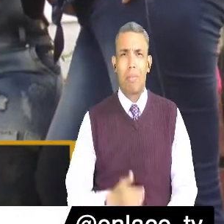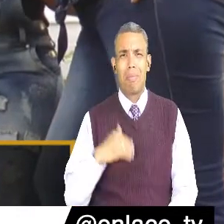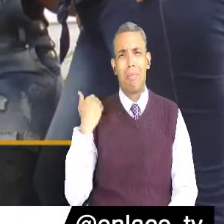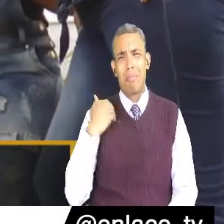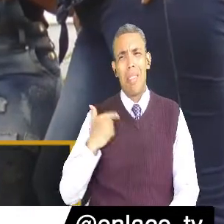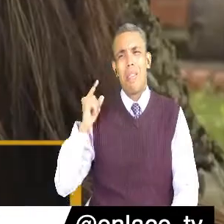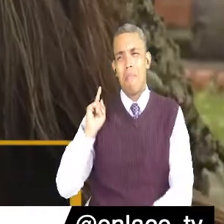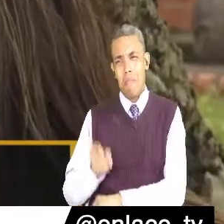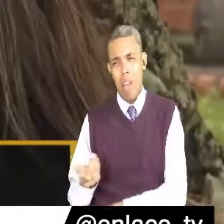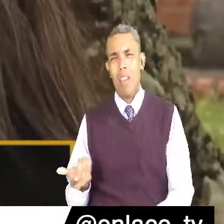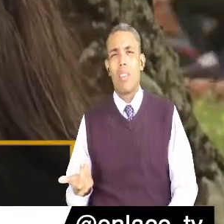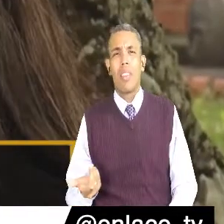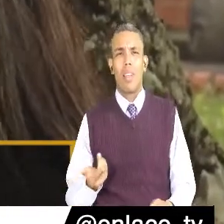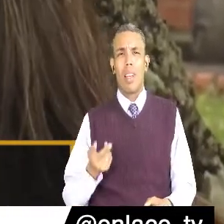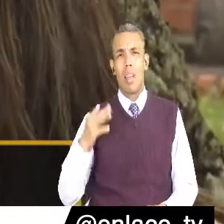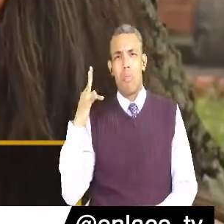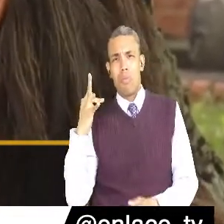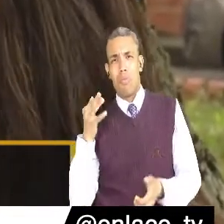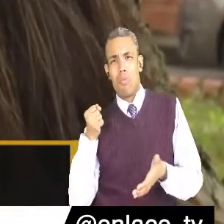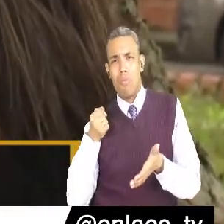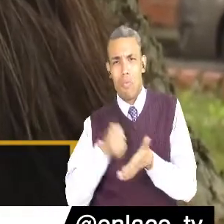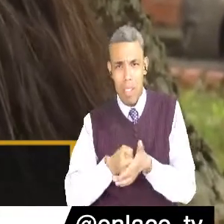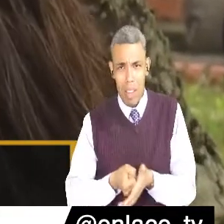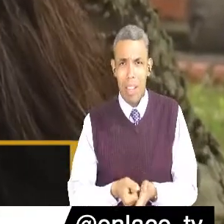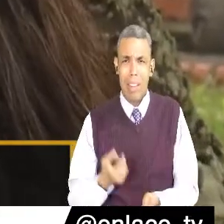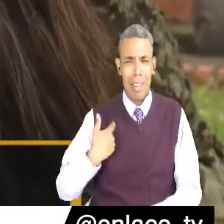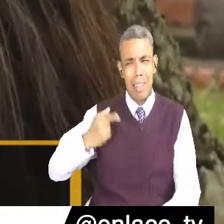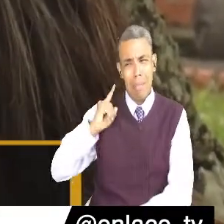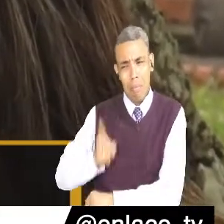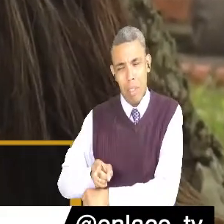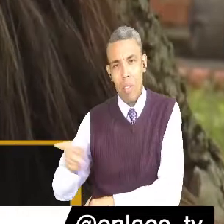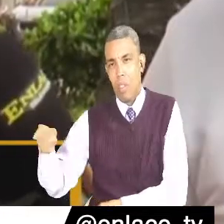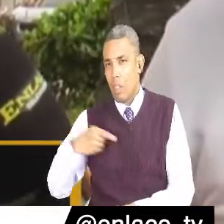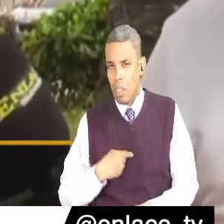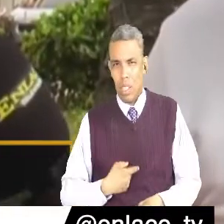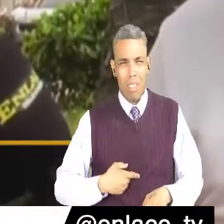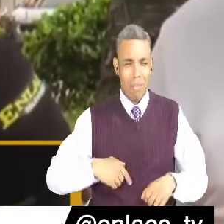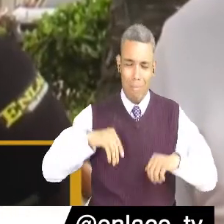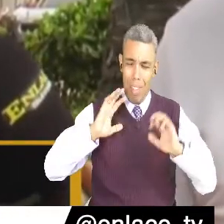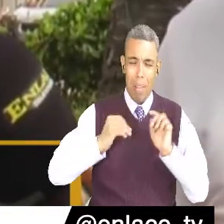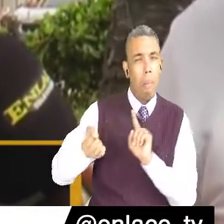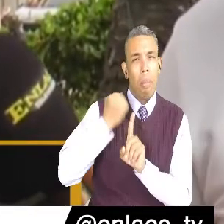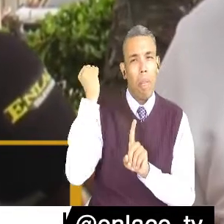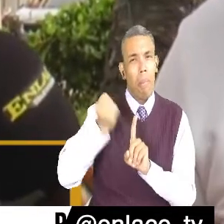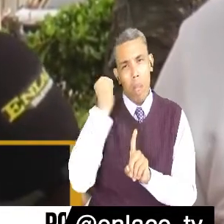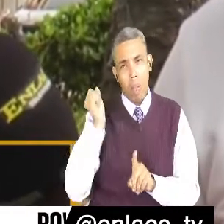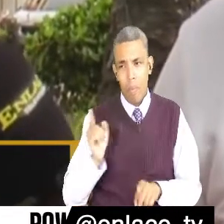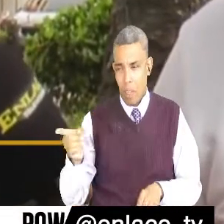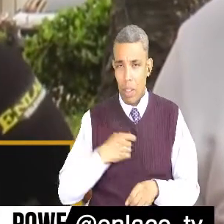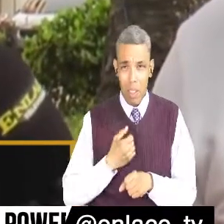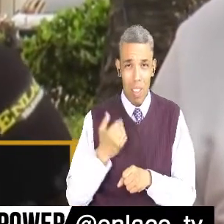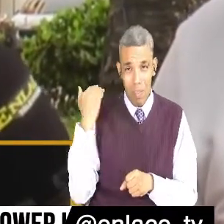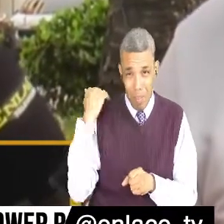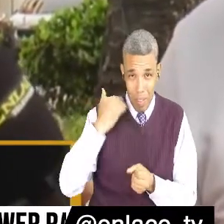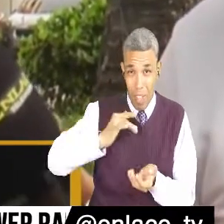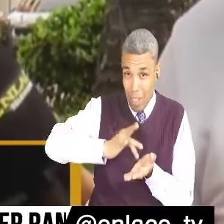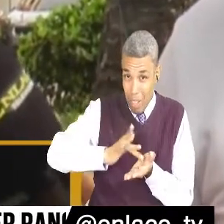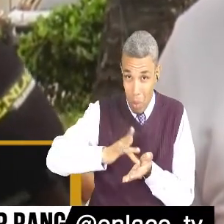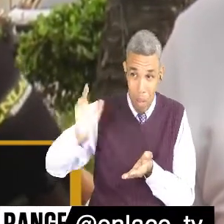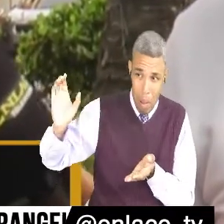en la oficina del trabajo, no ha habido poder humano para que su trabajo les sea cancelado. La S, nosotros estuvimos allá